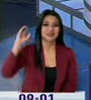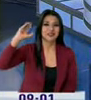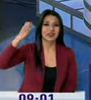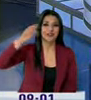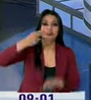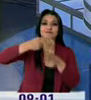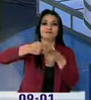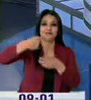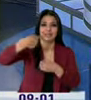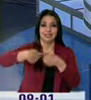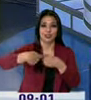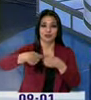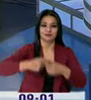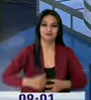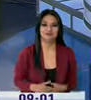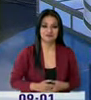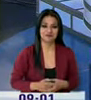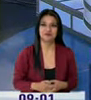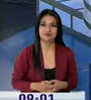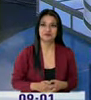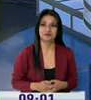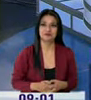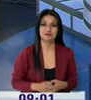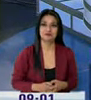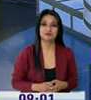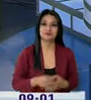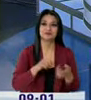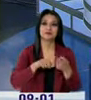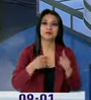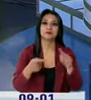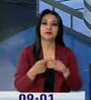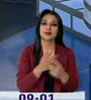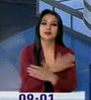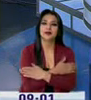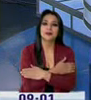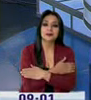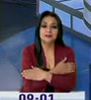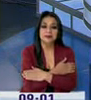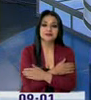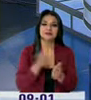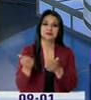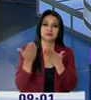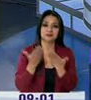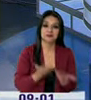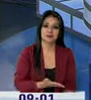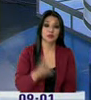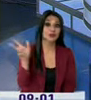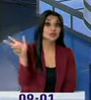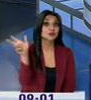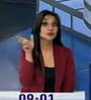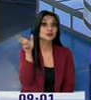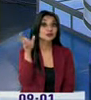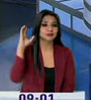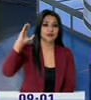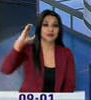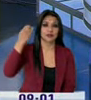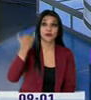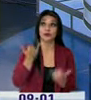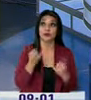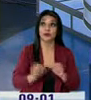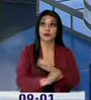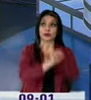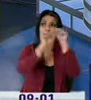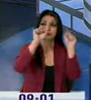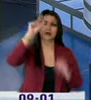Quito, la voz en vivo en la capital. A todos ellos les enviamos un abrazo caluroso, porque ya está haciendo solcito hasta ahora de la mañana,